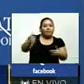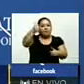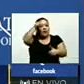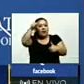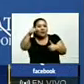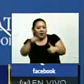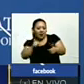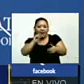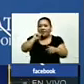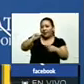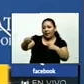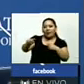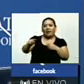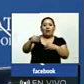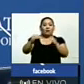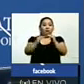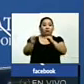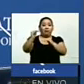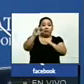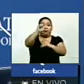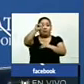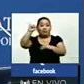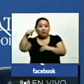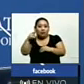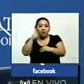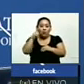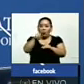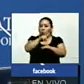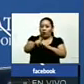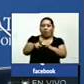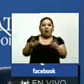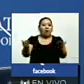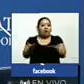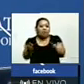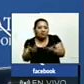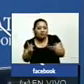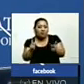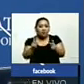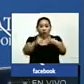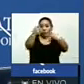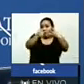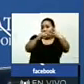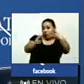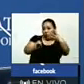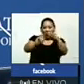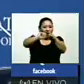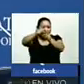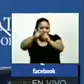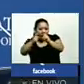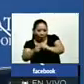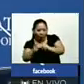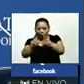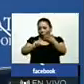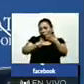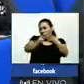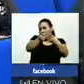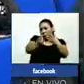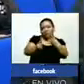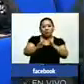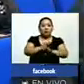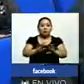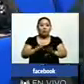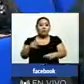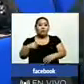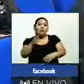resoluciones de la Sala de lo Constitucional específicamente se esté mutando la Constitución o se esté haciendo abortos de la Constitución.